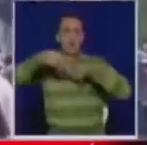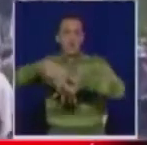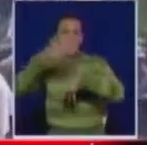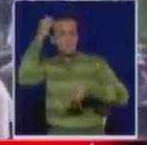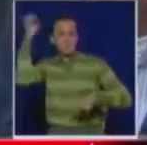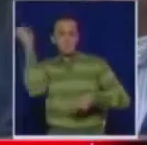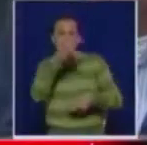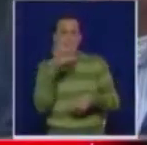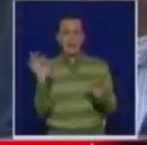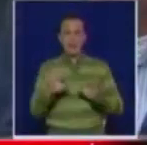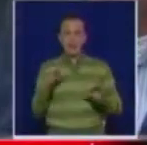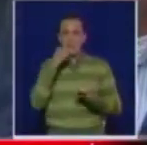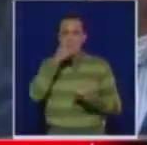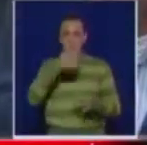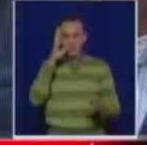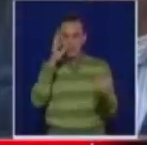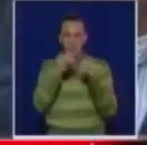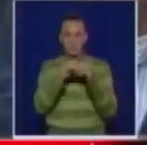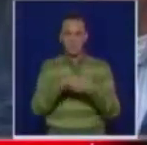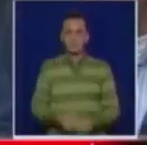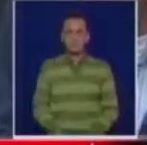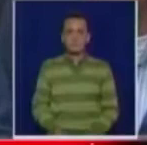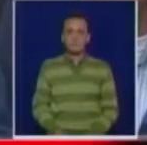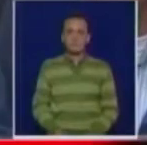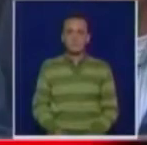realizan los diálogos. Se han comprometido que